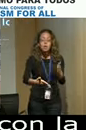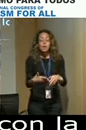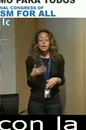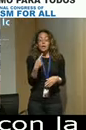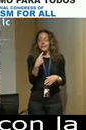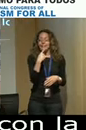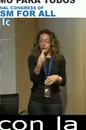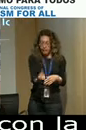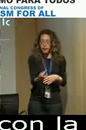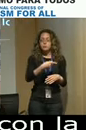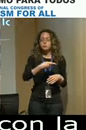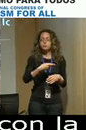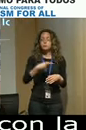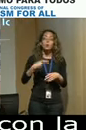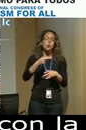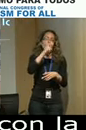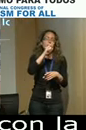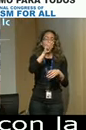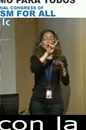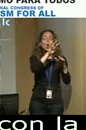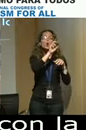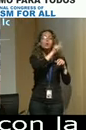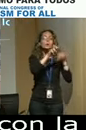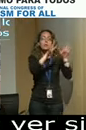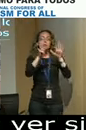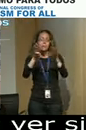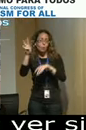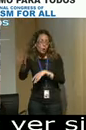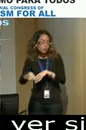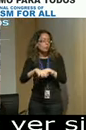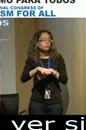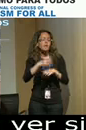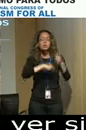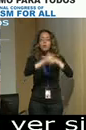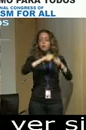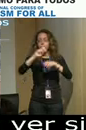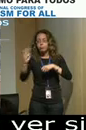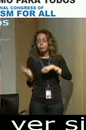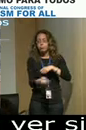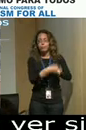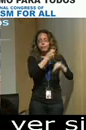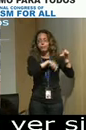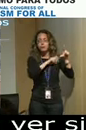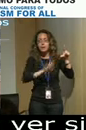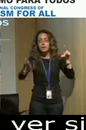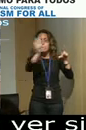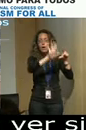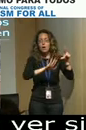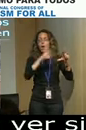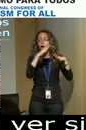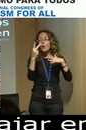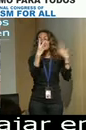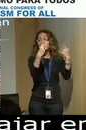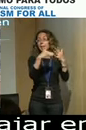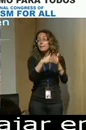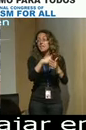decía, cuando nosotros empezamos a trabajar en el año 94 había X asociaciones en España. Ahora mismo Francisco hacía alusión a 7.000 y